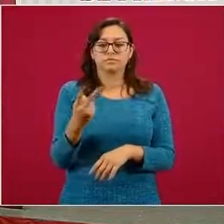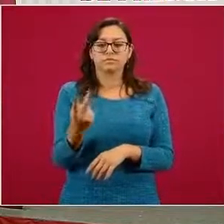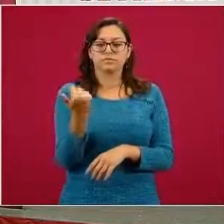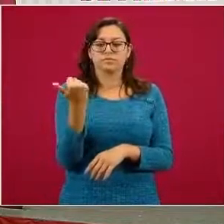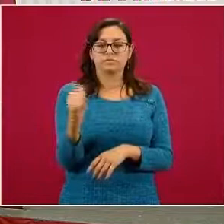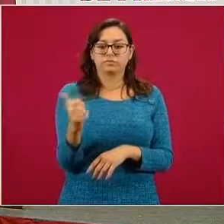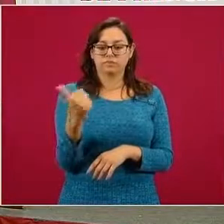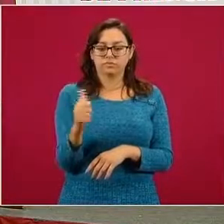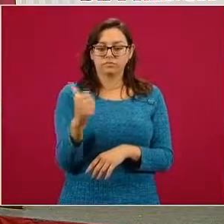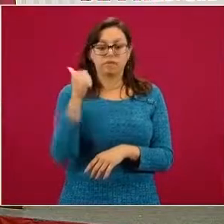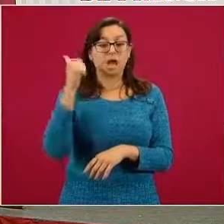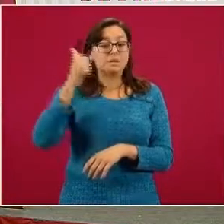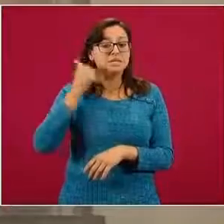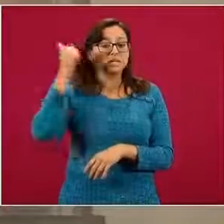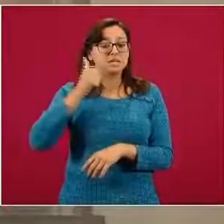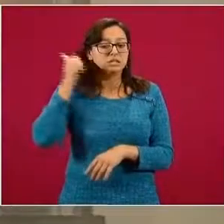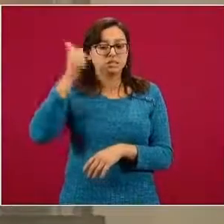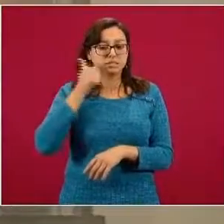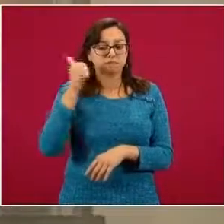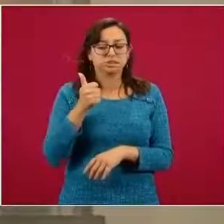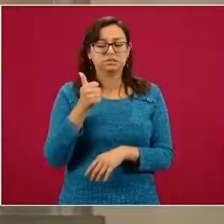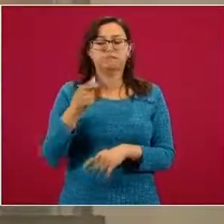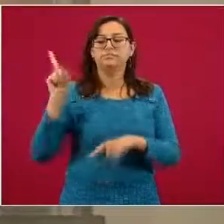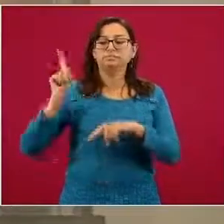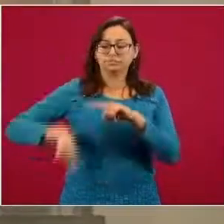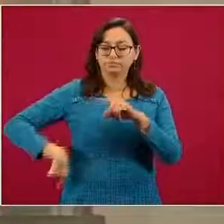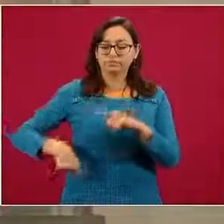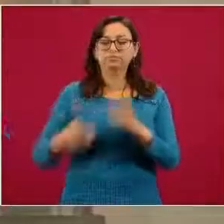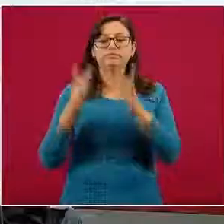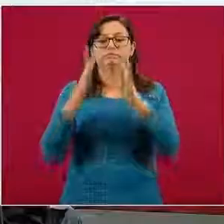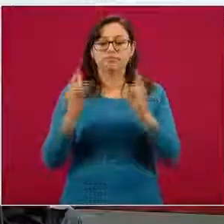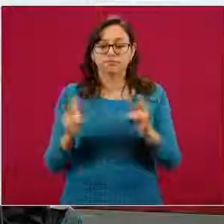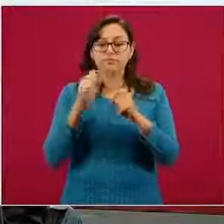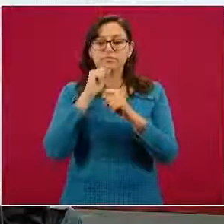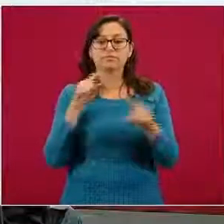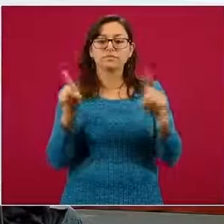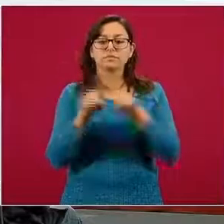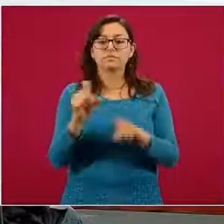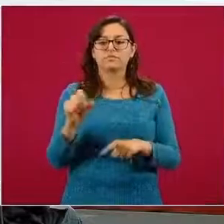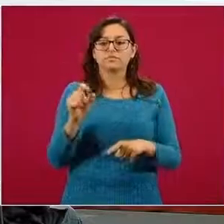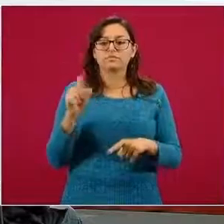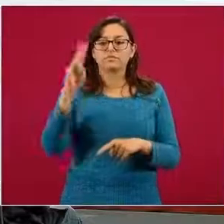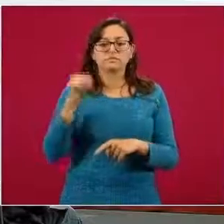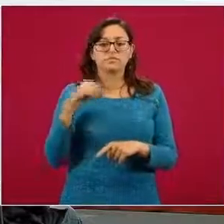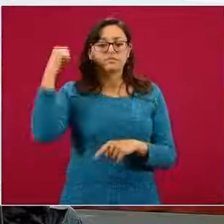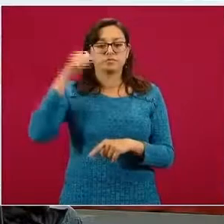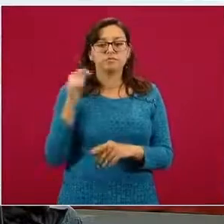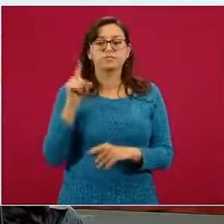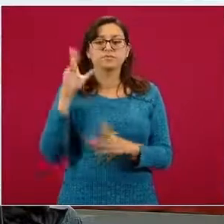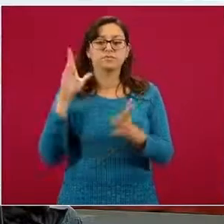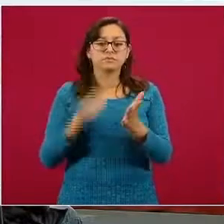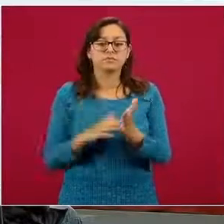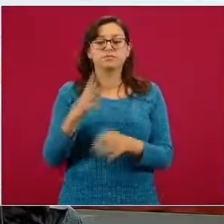abril, excluyó 12.130 casos. Francia lo hizo también el 29 de abril con